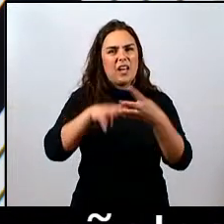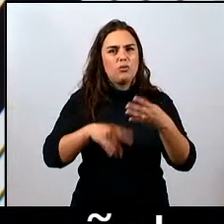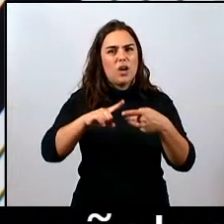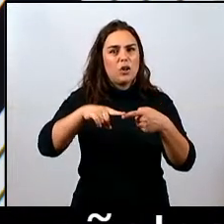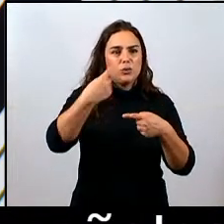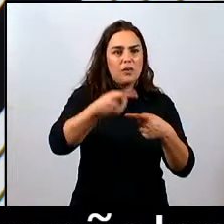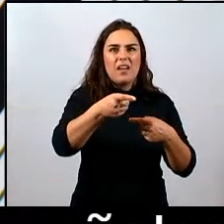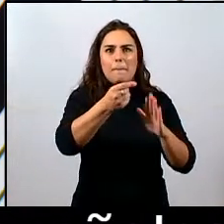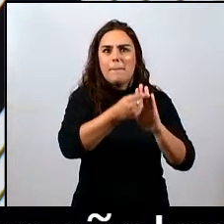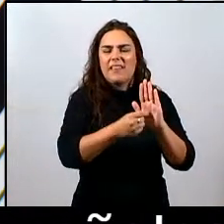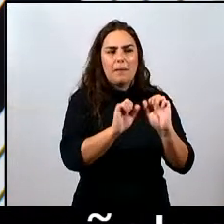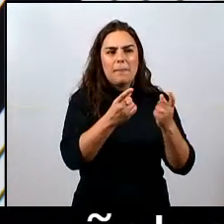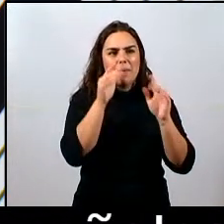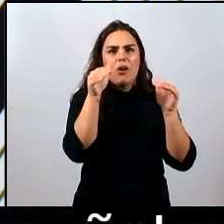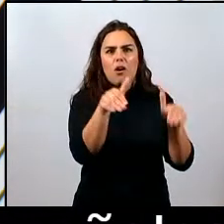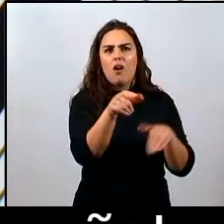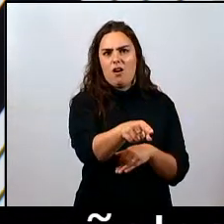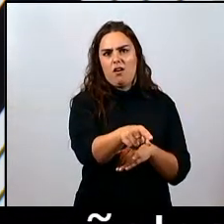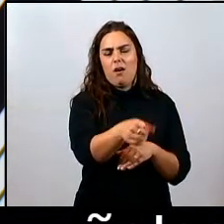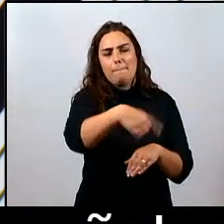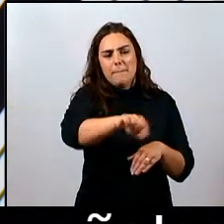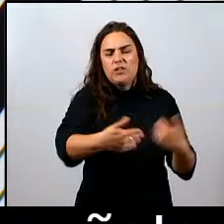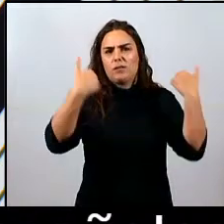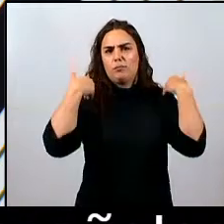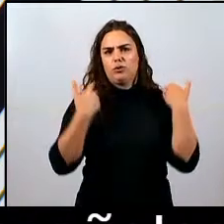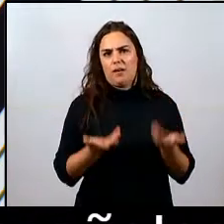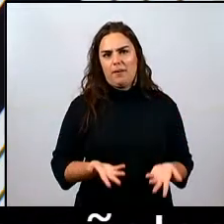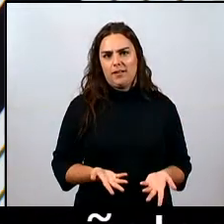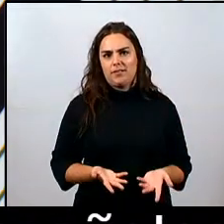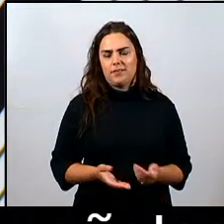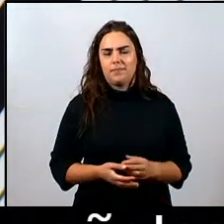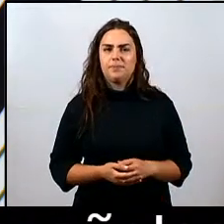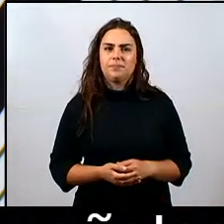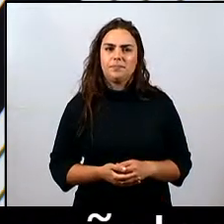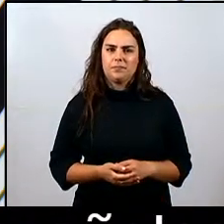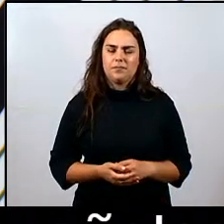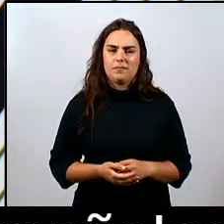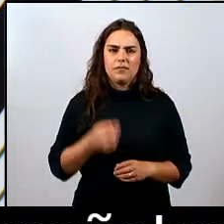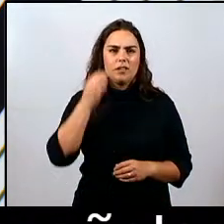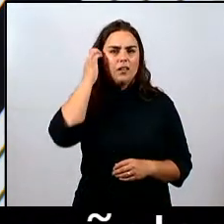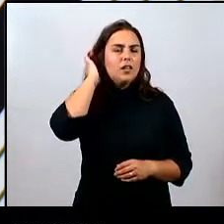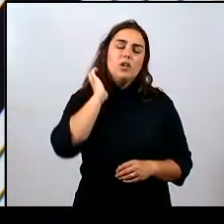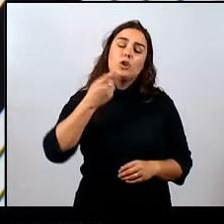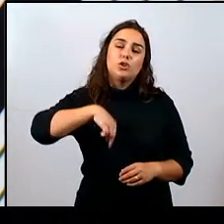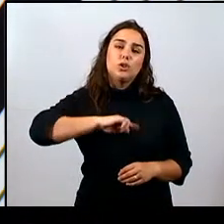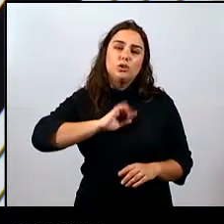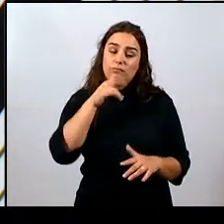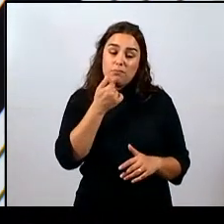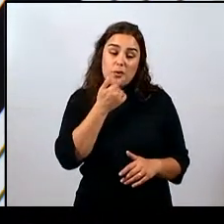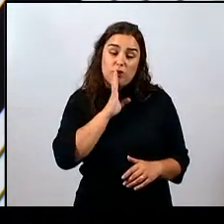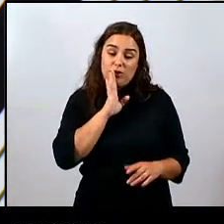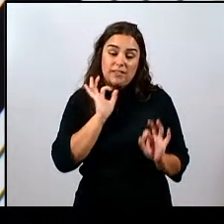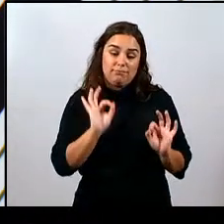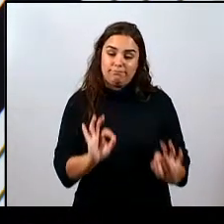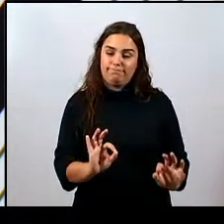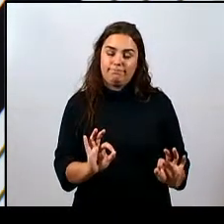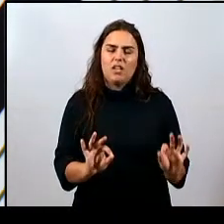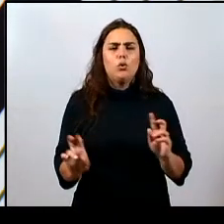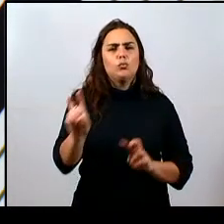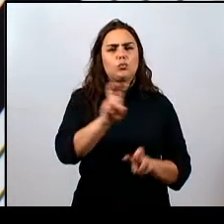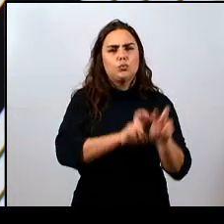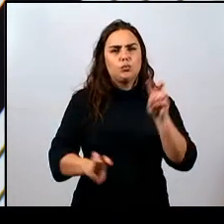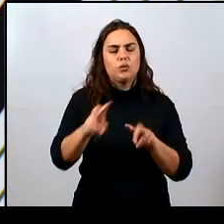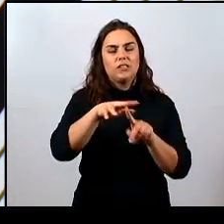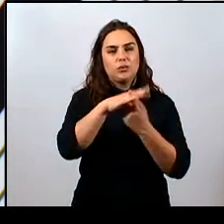por tomar medidas y ser ellos los responsables. Nosotros, sin embargo, estamos, como digo, buscando siempre el